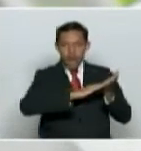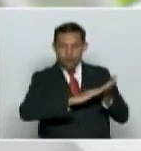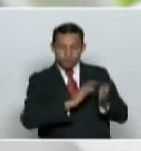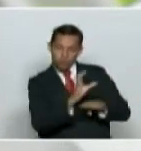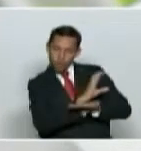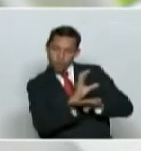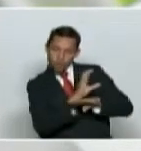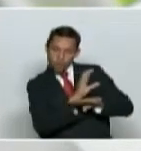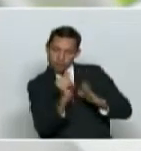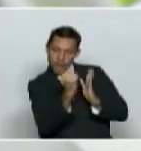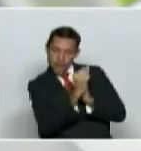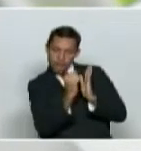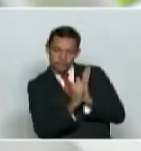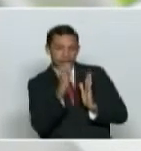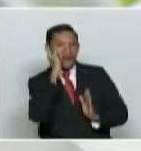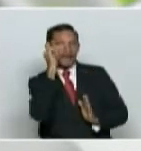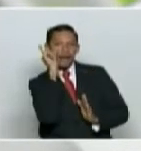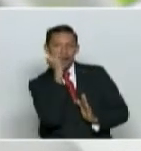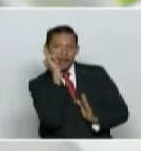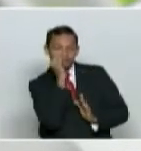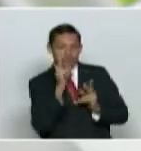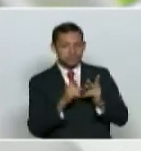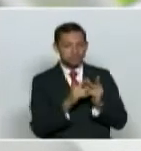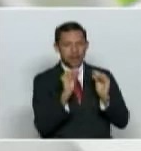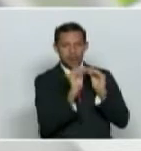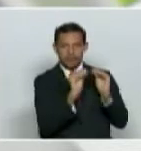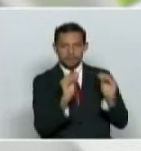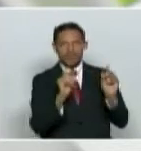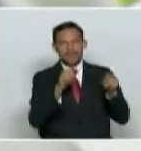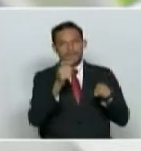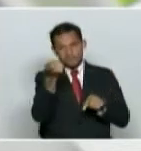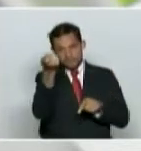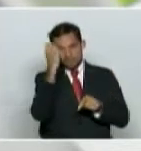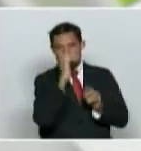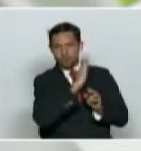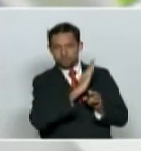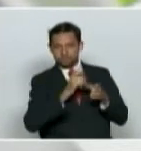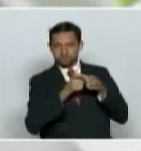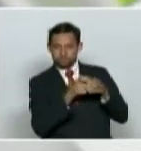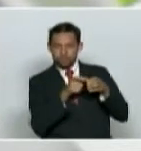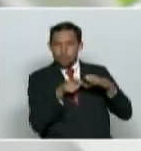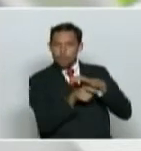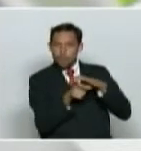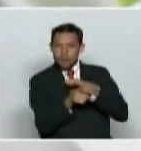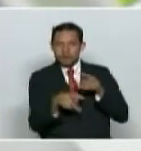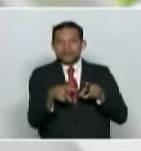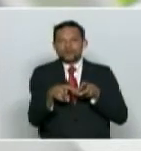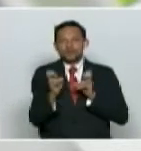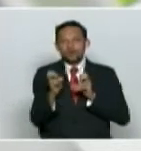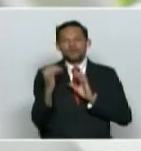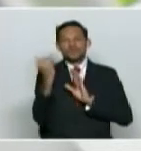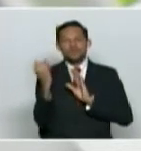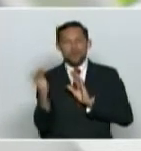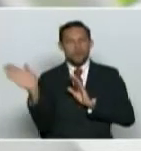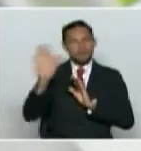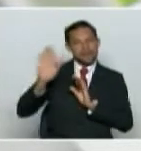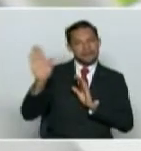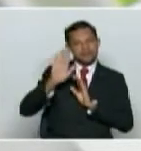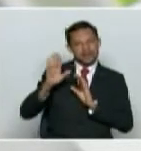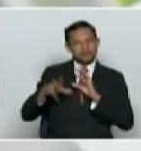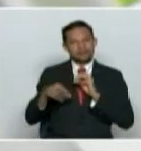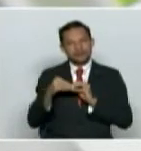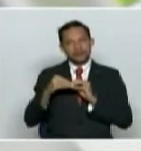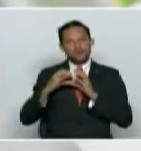máster y cámaras de video, como también el archivo digital y la nueva imagen, la cual está estrenando hace poco. La organización